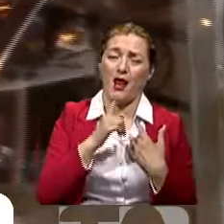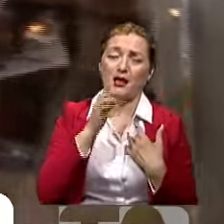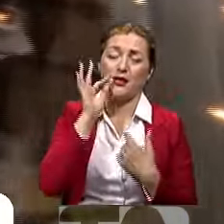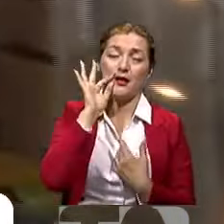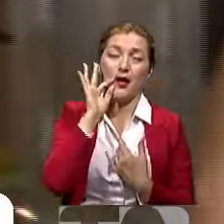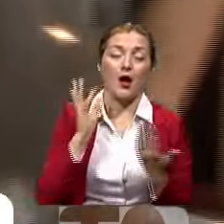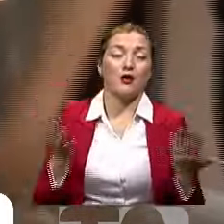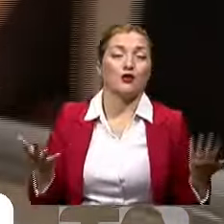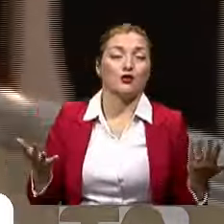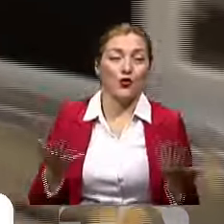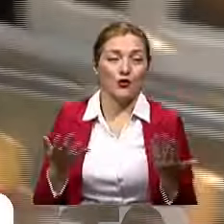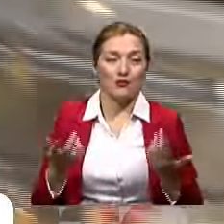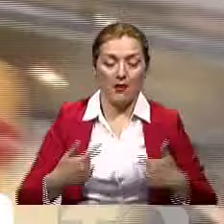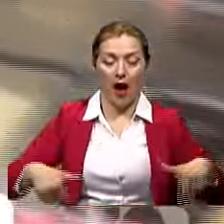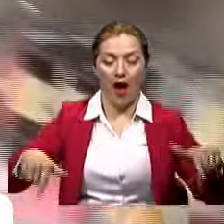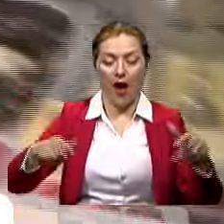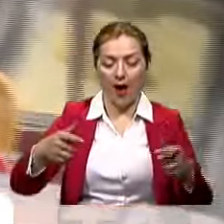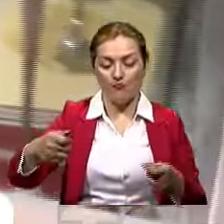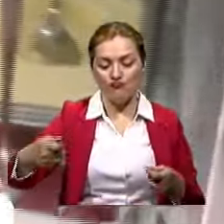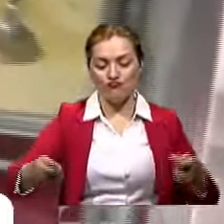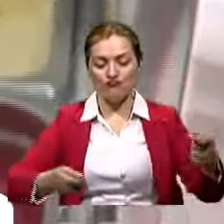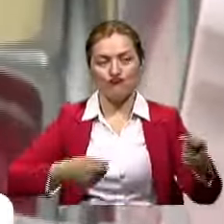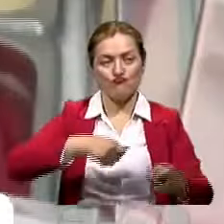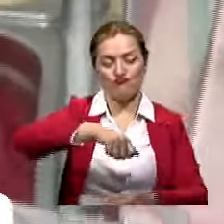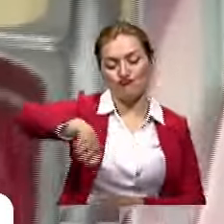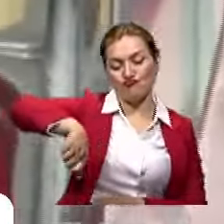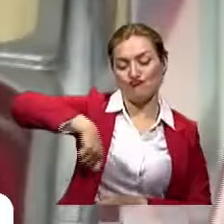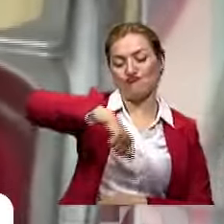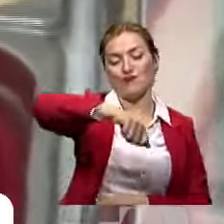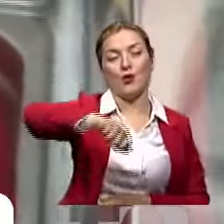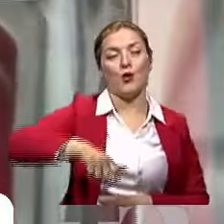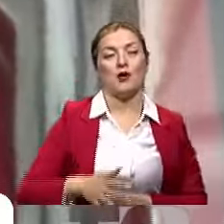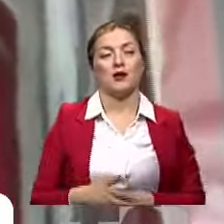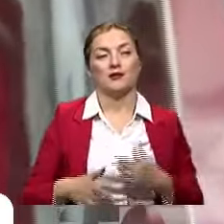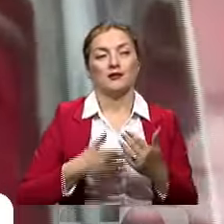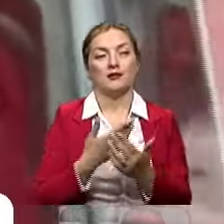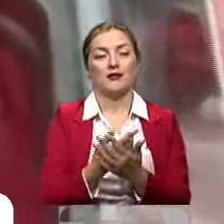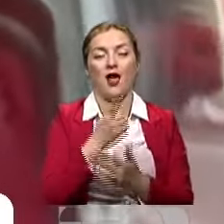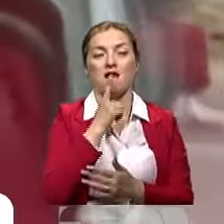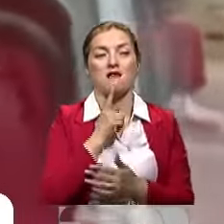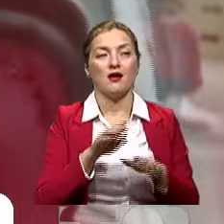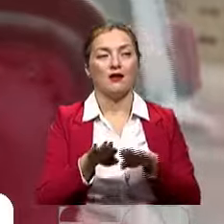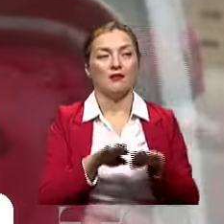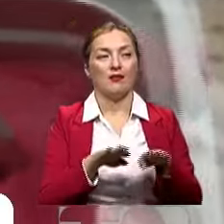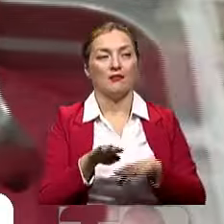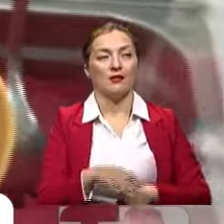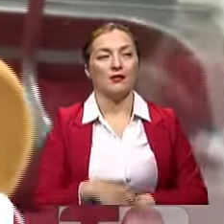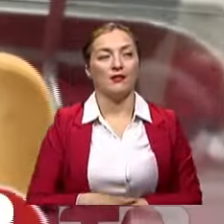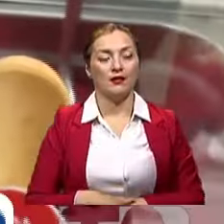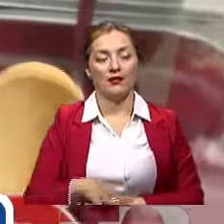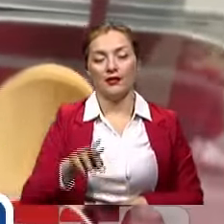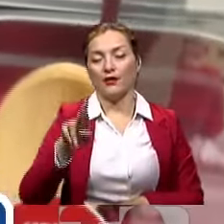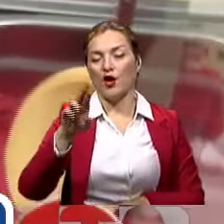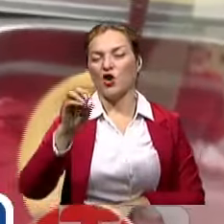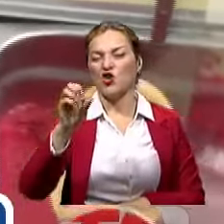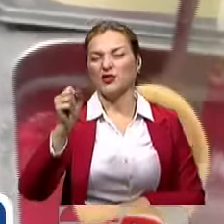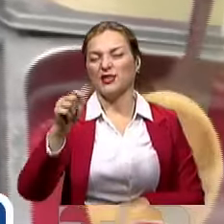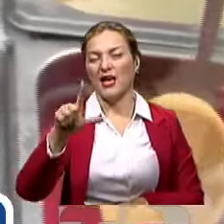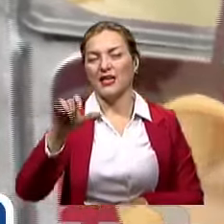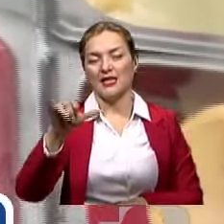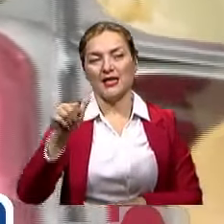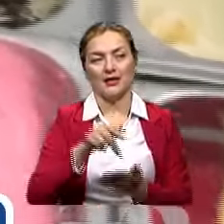y qué mejor que sean de paila. Por eso precisamente hemos venido a Heladito de Ibarra, de Rosalía Suárez, esa tradición